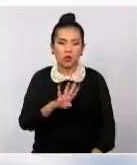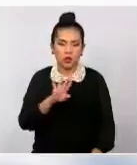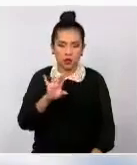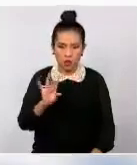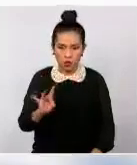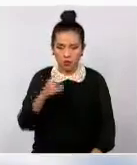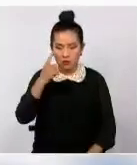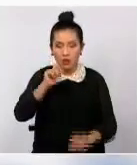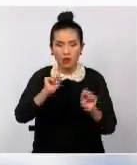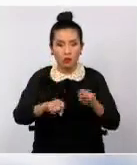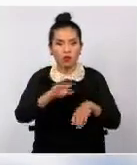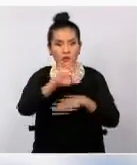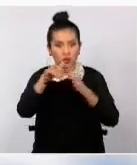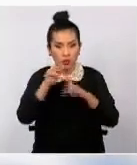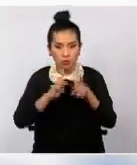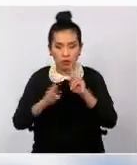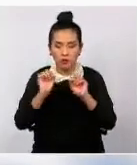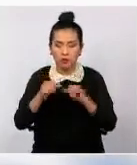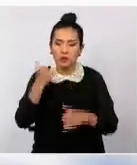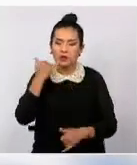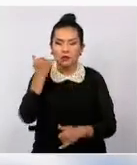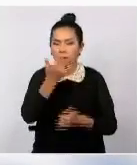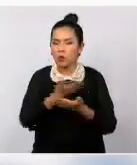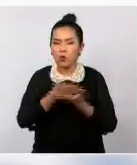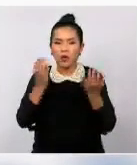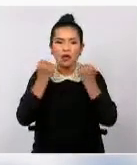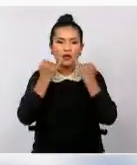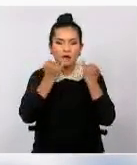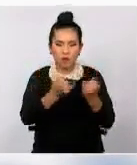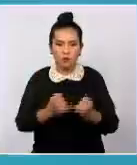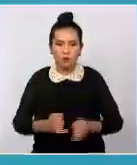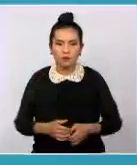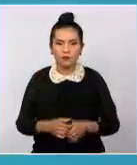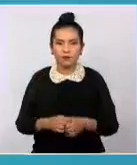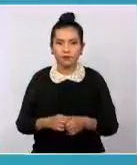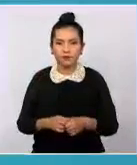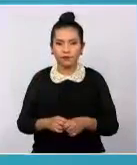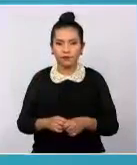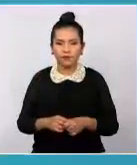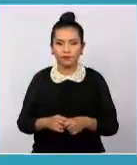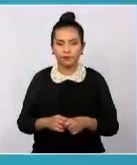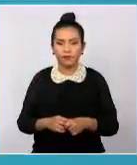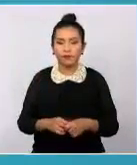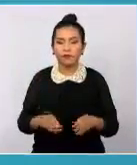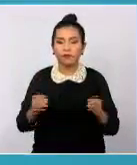77-41-48-77 para que la población brinde información sobre el paradero de la menor. Tenemos información en vivo con...